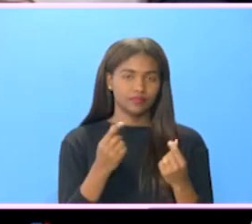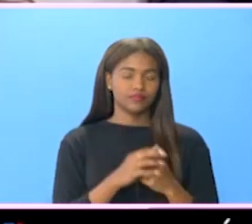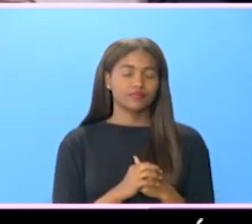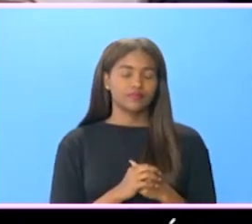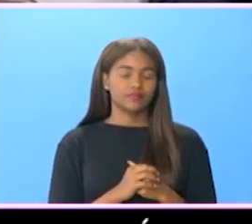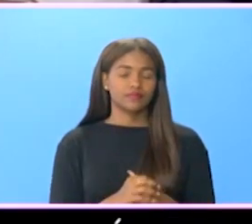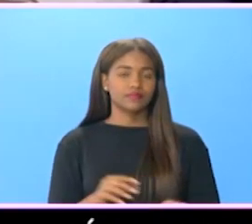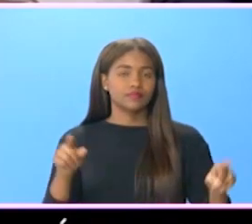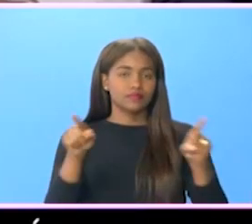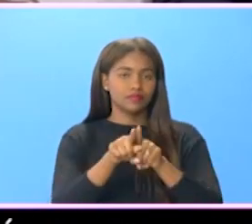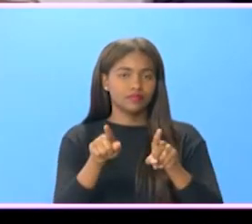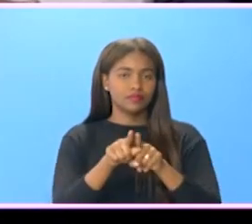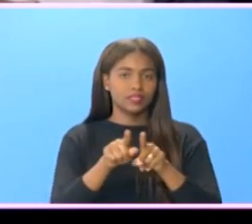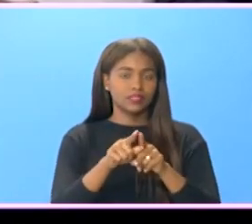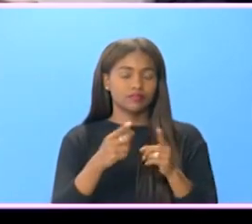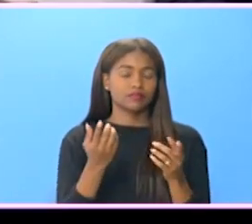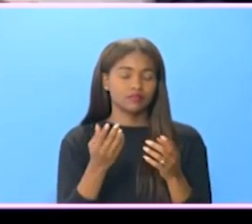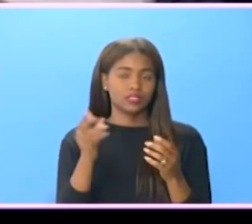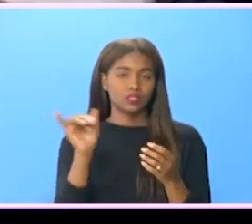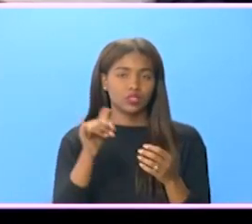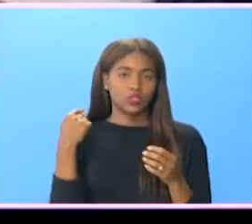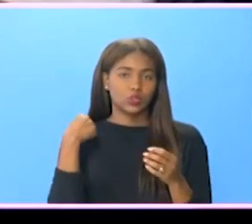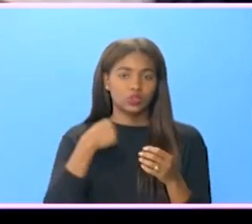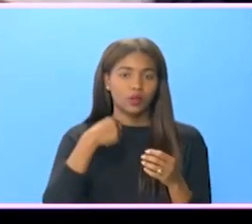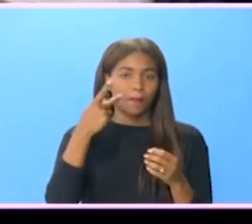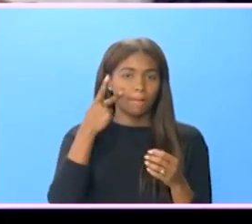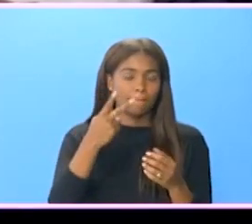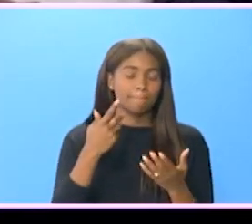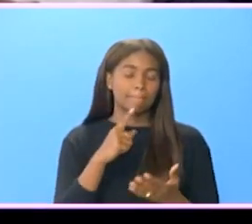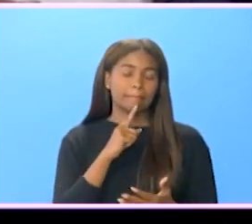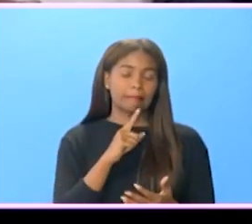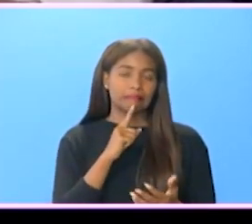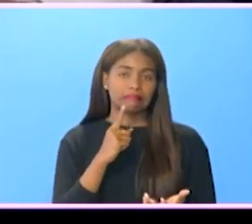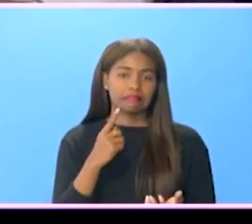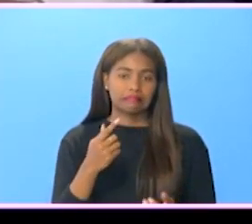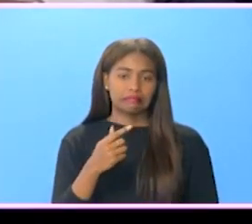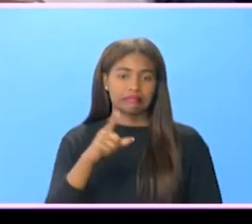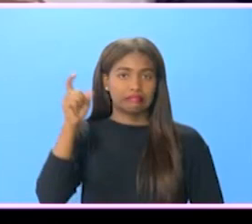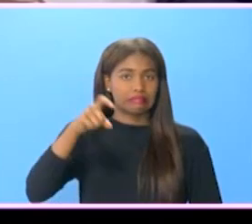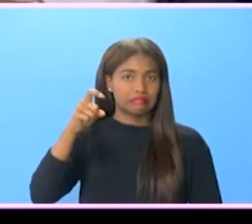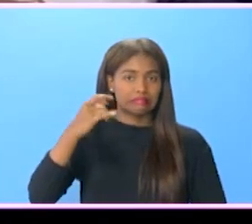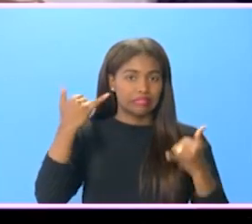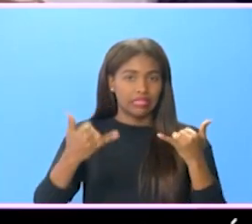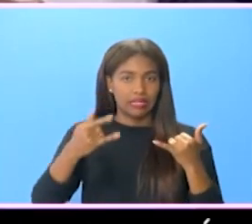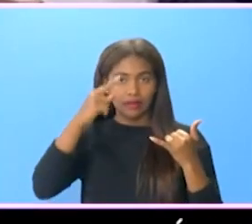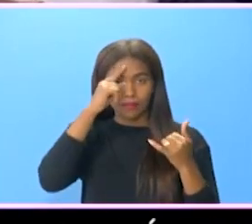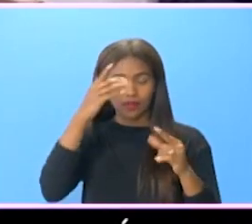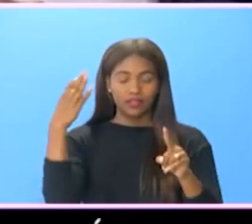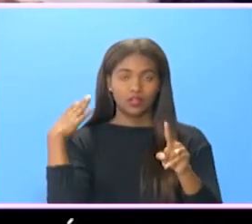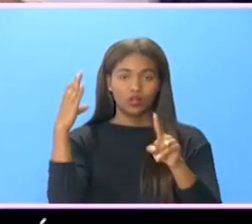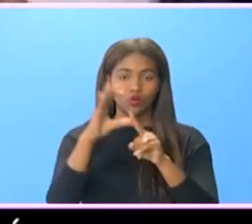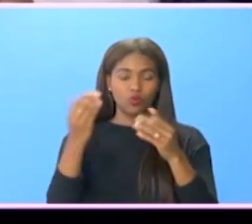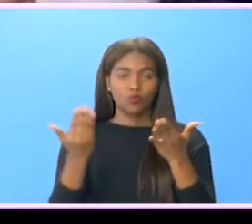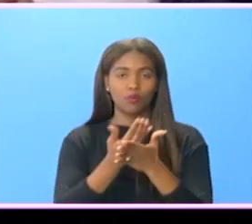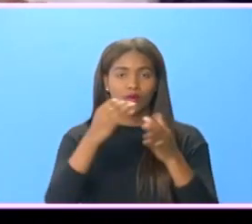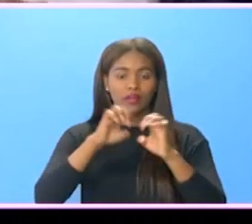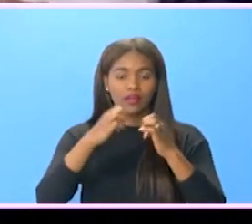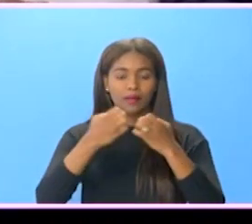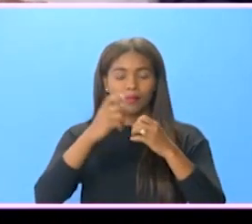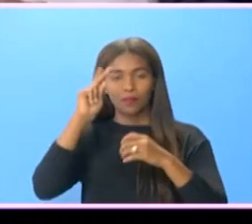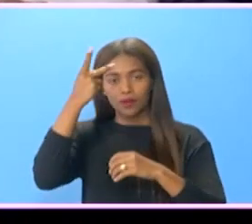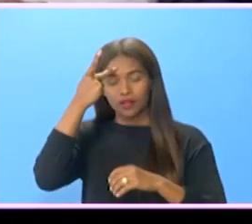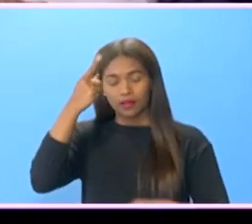manera, y tomando la lamentable necesidad de designar un nuevo delegado político del